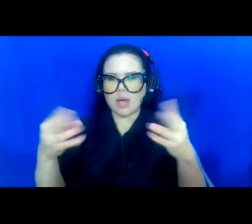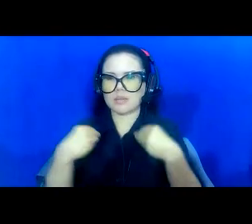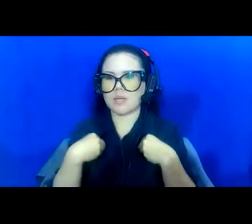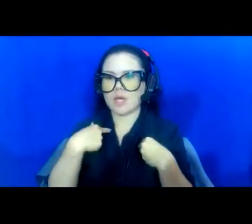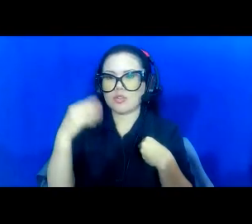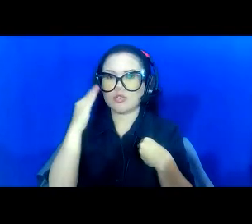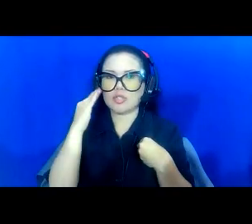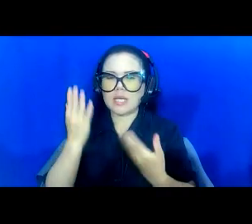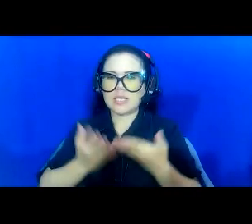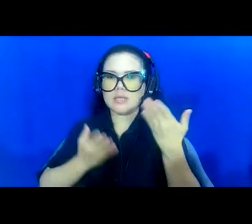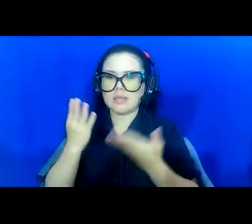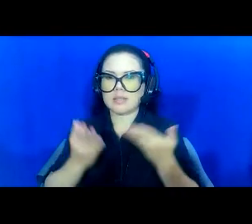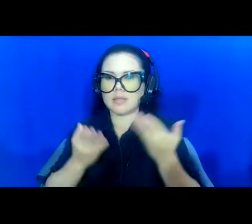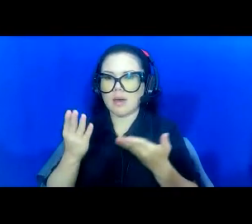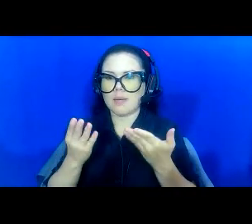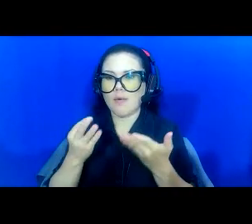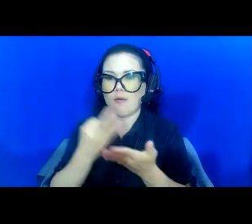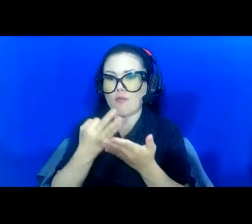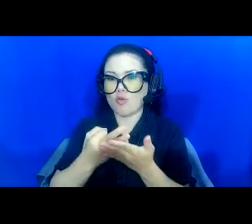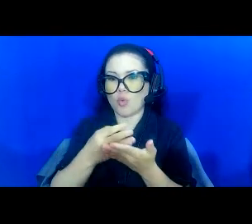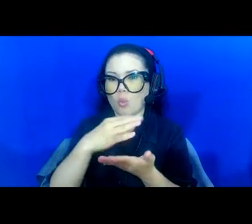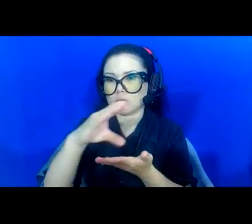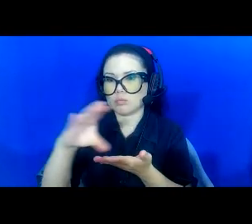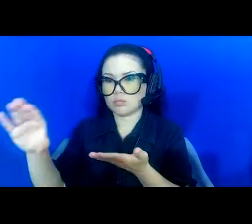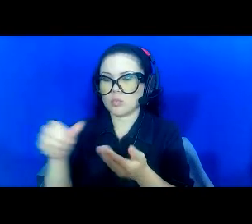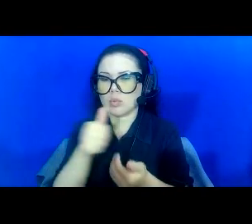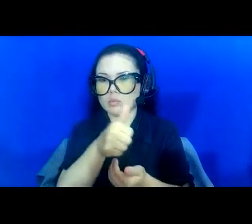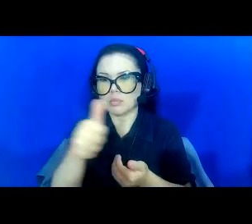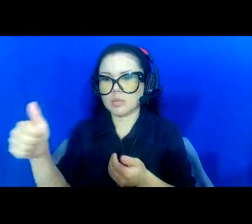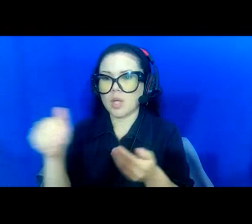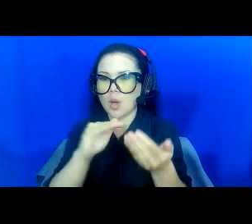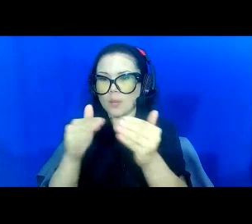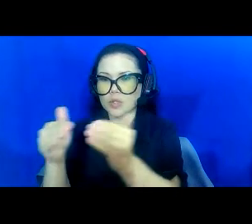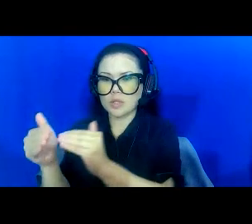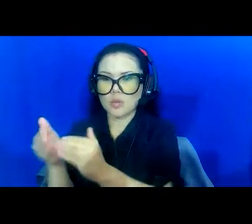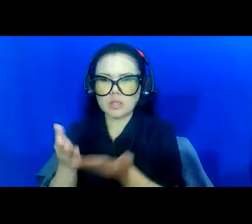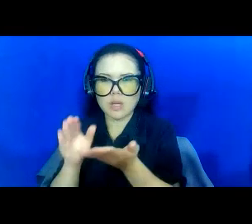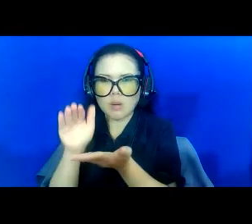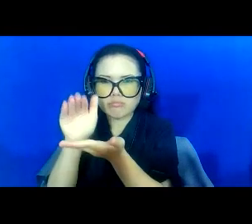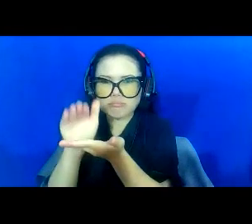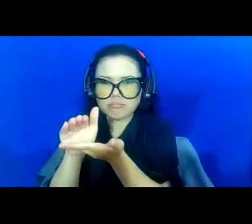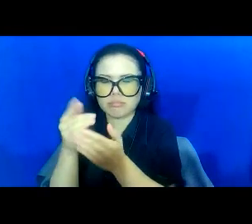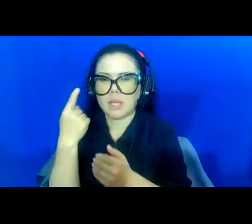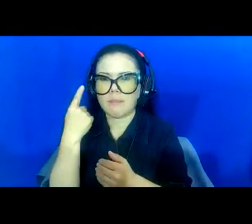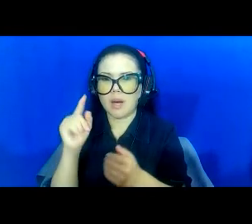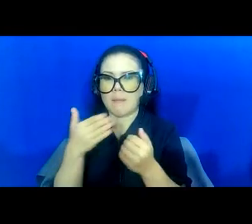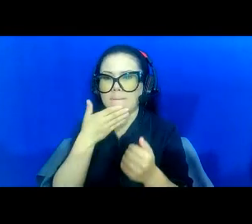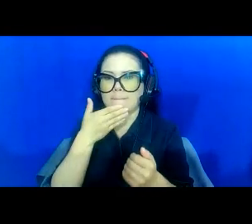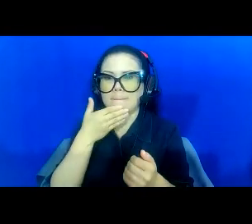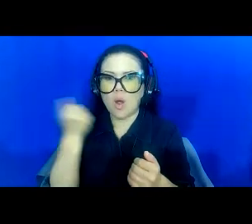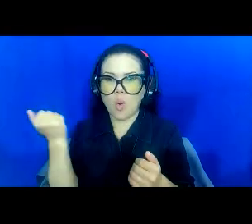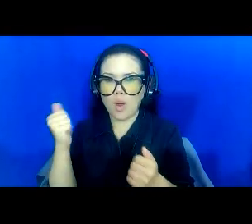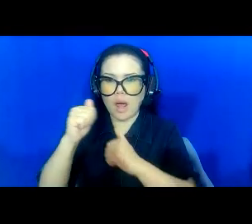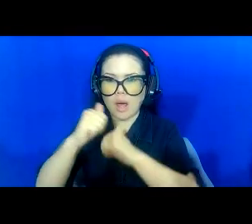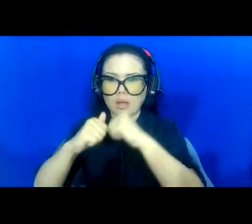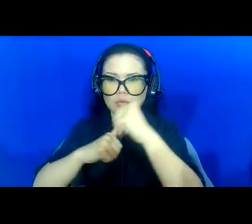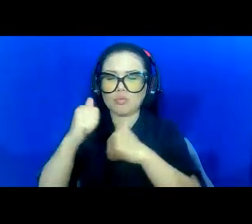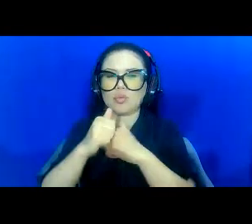la cantidad que va a recibir cada municipio es ínfima para crear una infraestructura municipal. O sea, que yo creo que